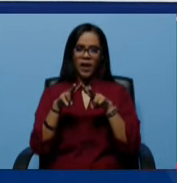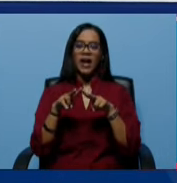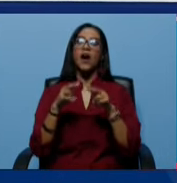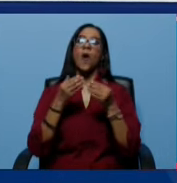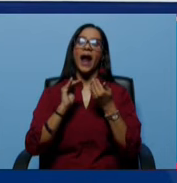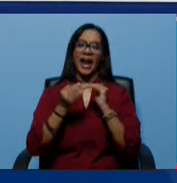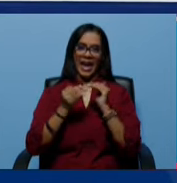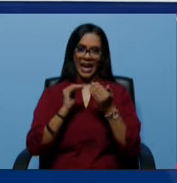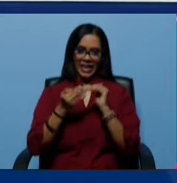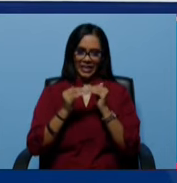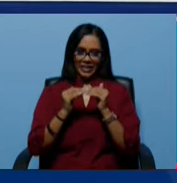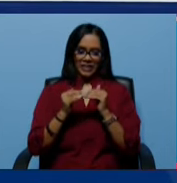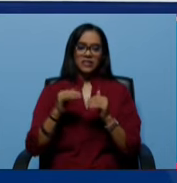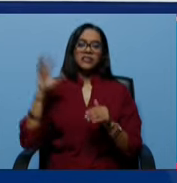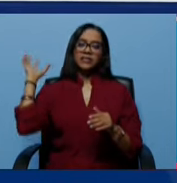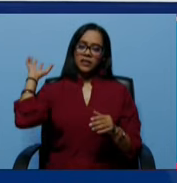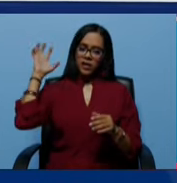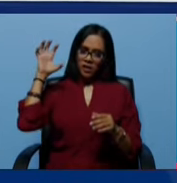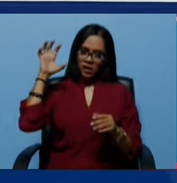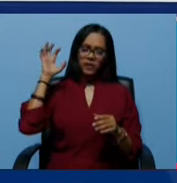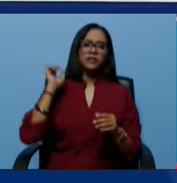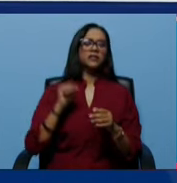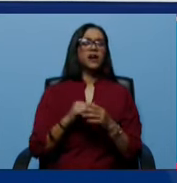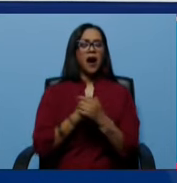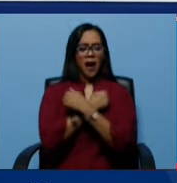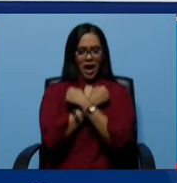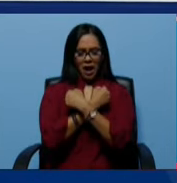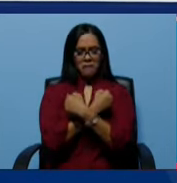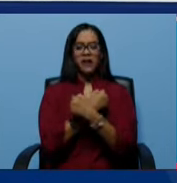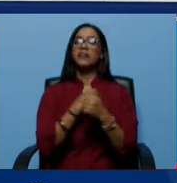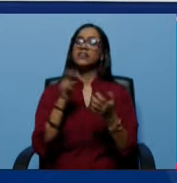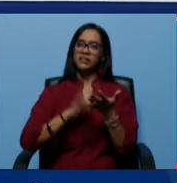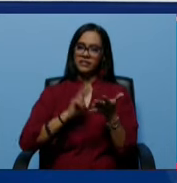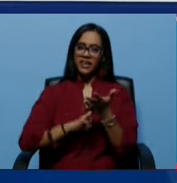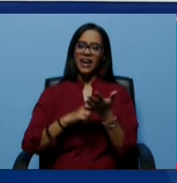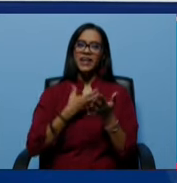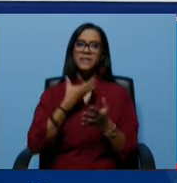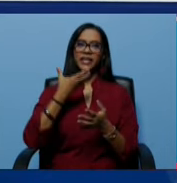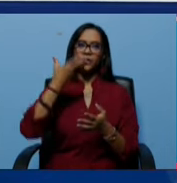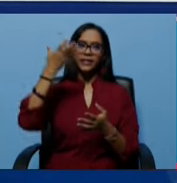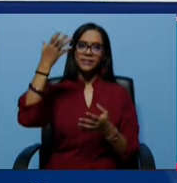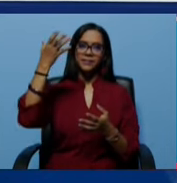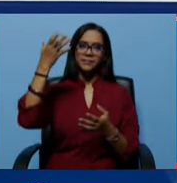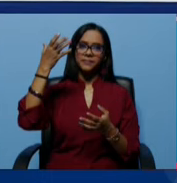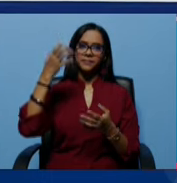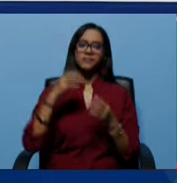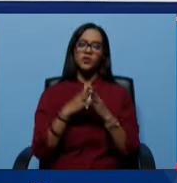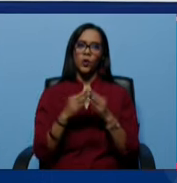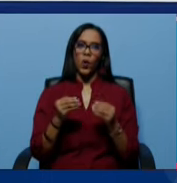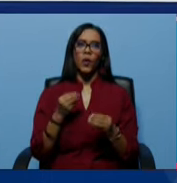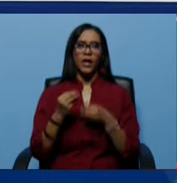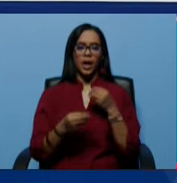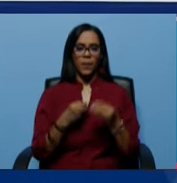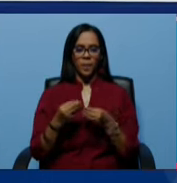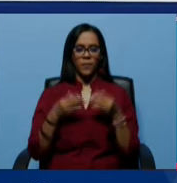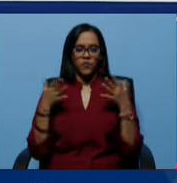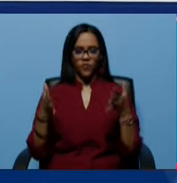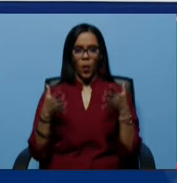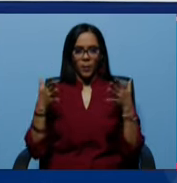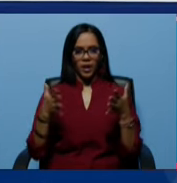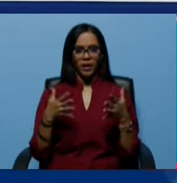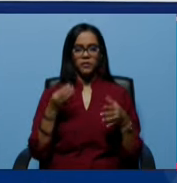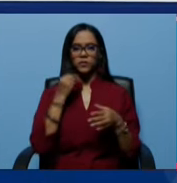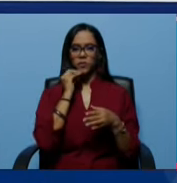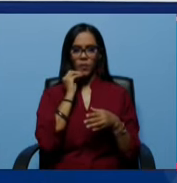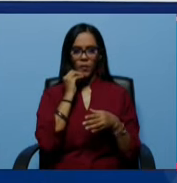ética, con patriotismo, con amor, con verdadera espiritualidad. Todo lo que hagamos por formar